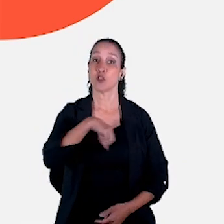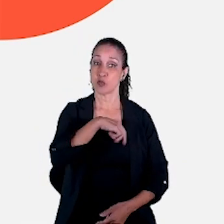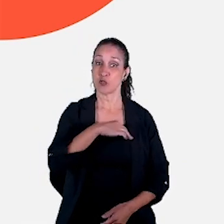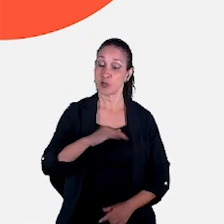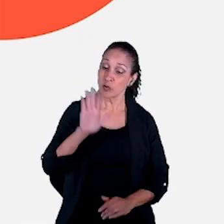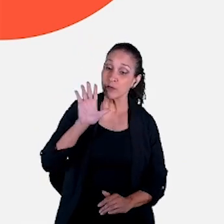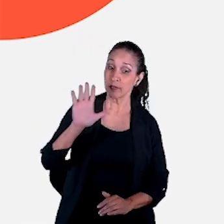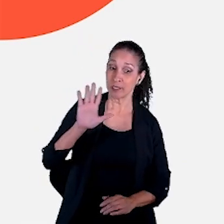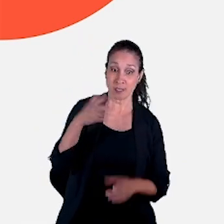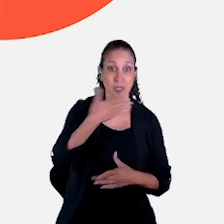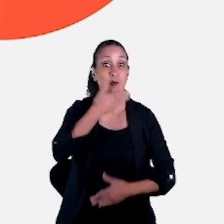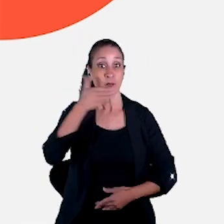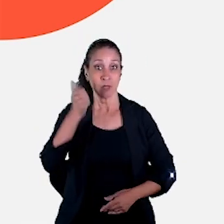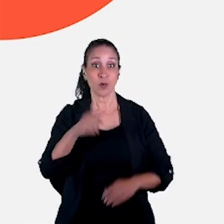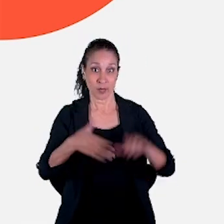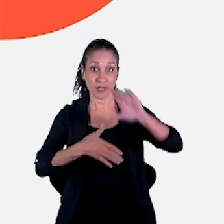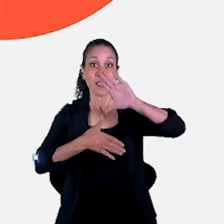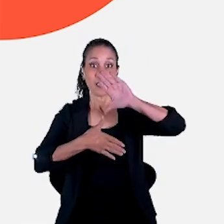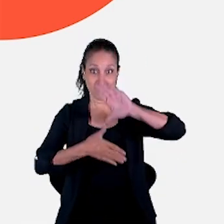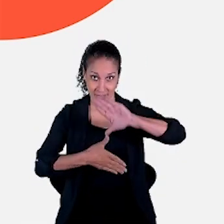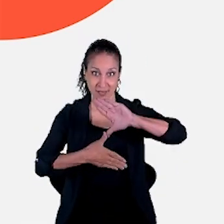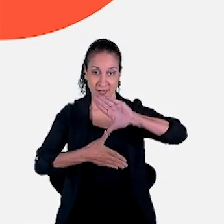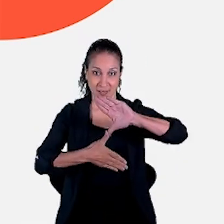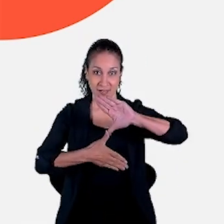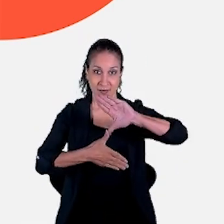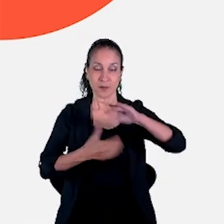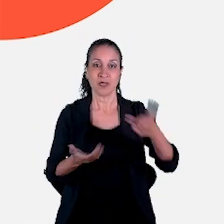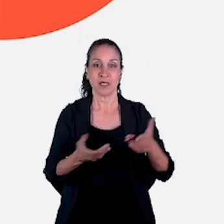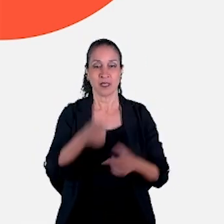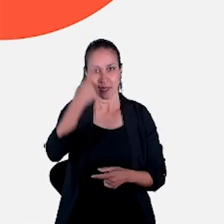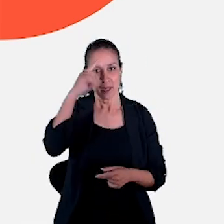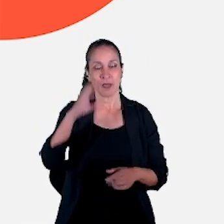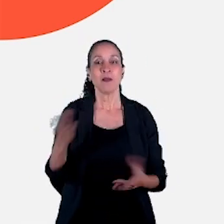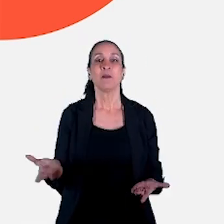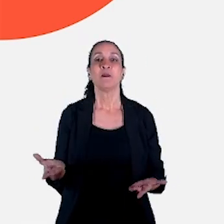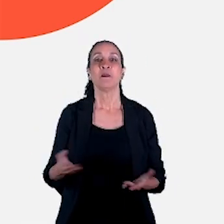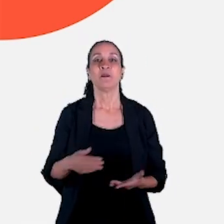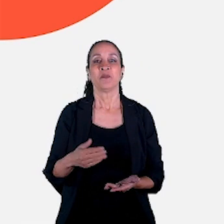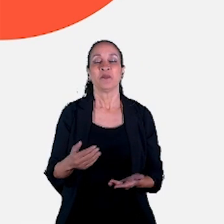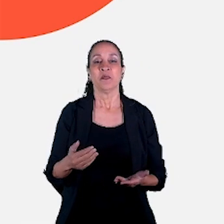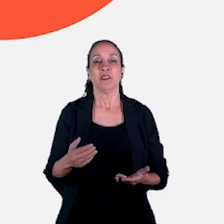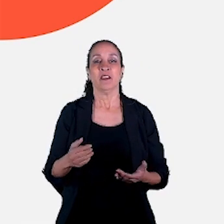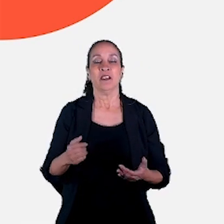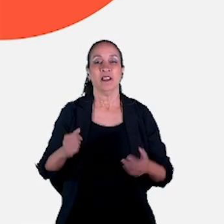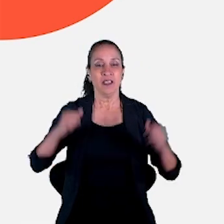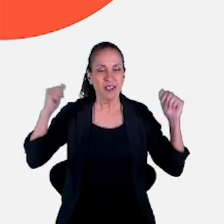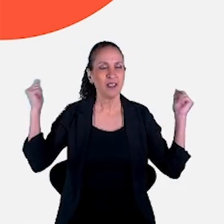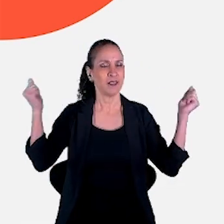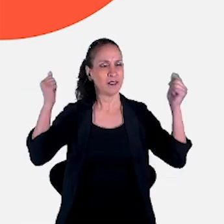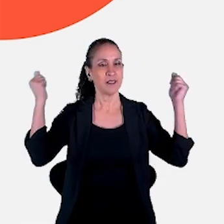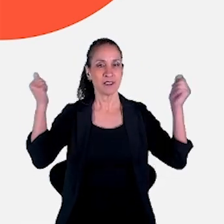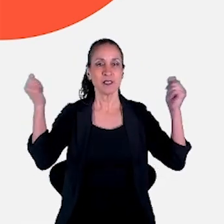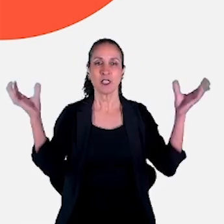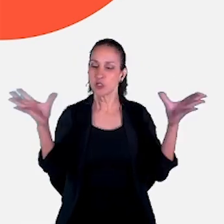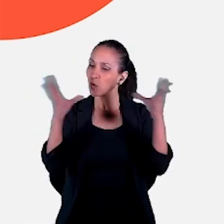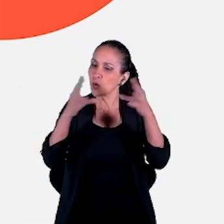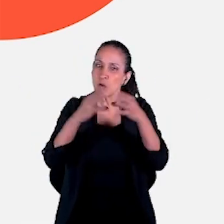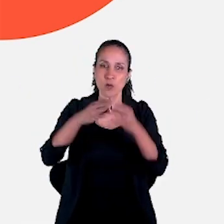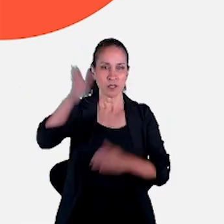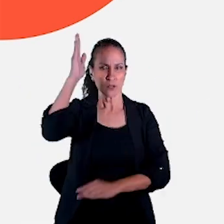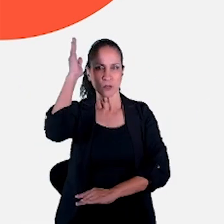América para la celebración de eventos y convenciones y espero que su experiencia deje en ustedes